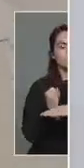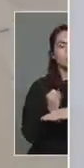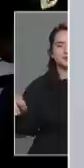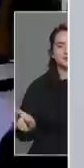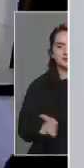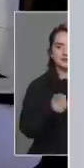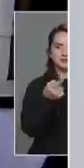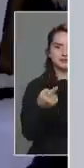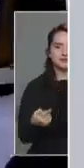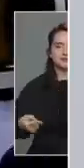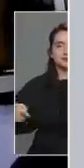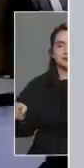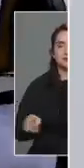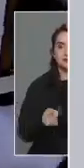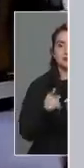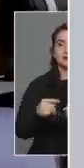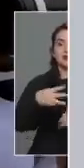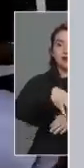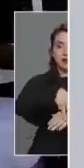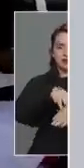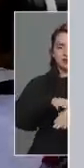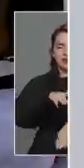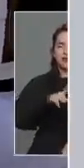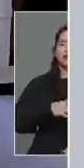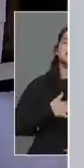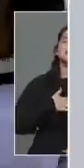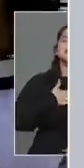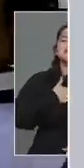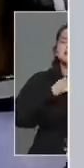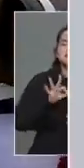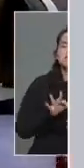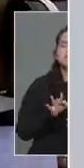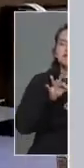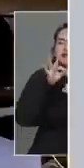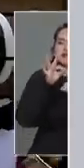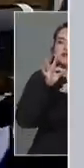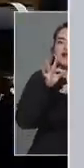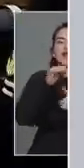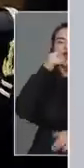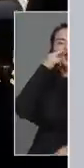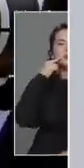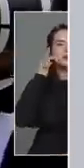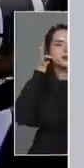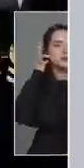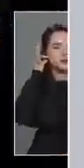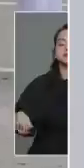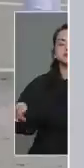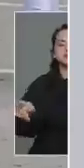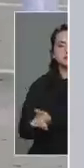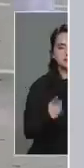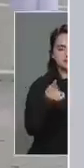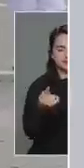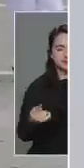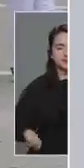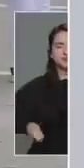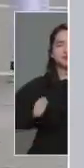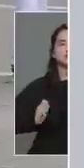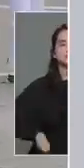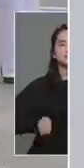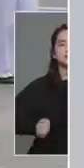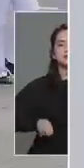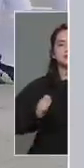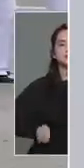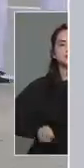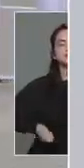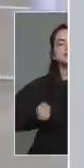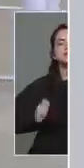una conversación. Ustedes saben que el TPP está radicado en el Senado y ahí va a ser el Senado el que defina